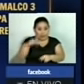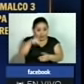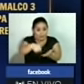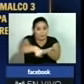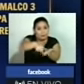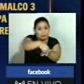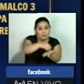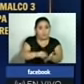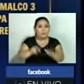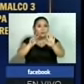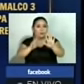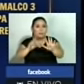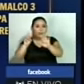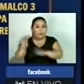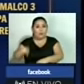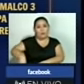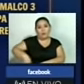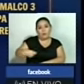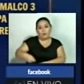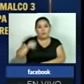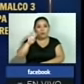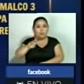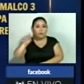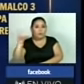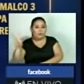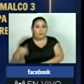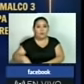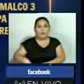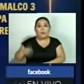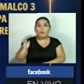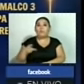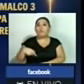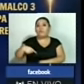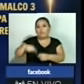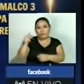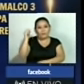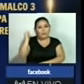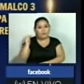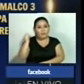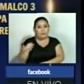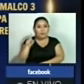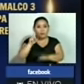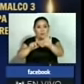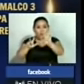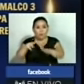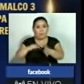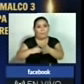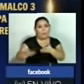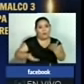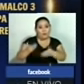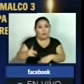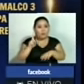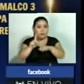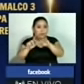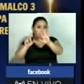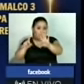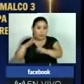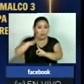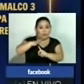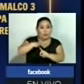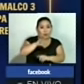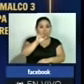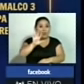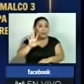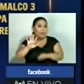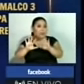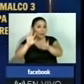municipio, 72, Soyapango, 42, Ciudad Delgado, 18, Mexicano, 16, Ilopango, 15, Apopa,